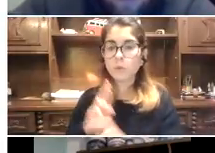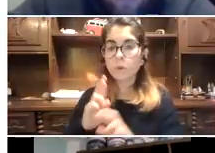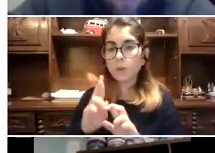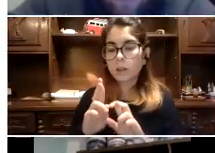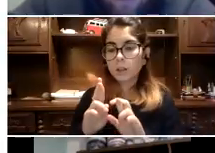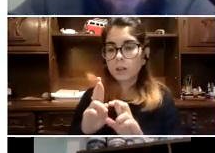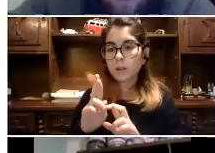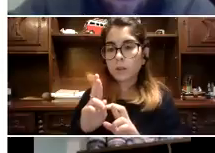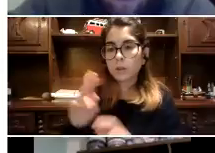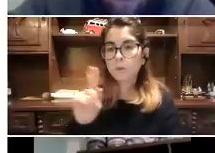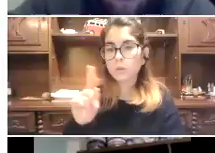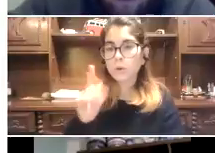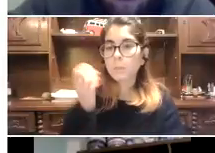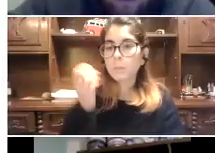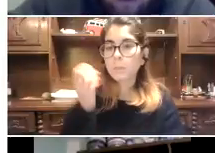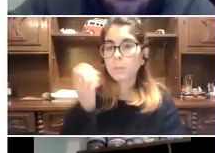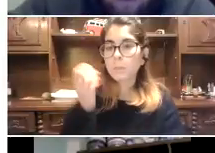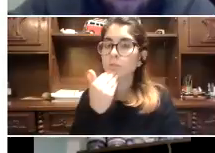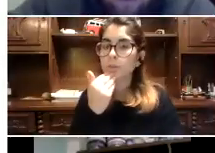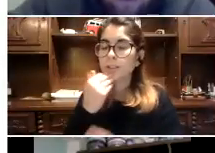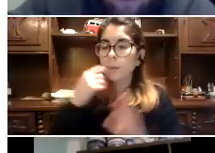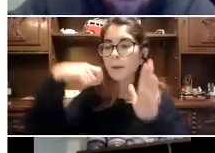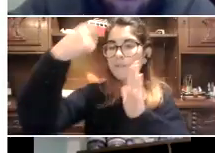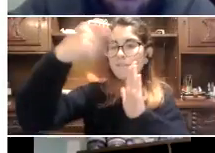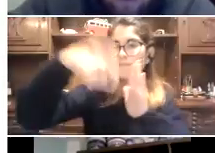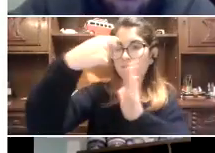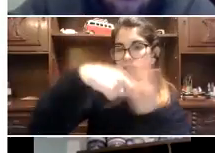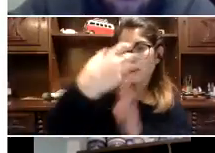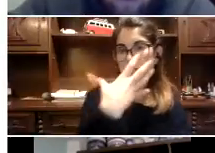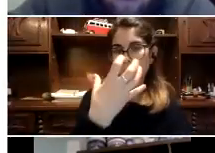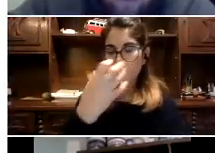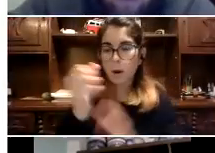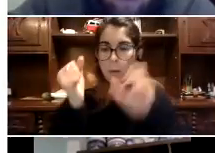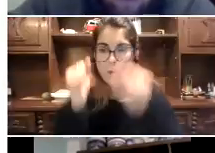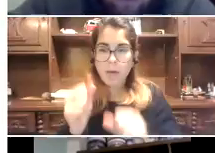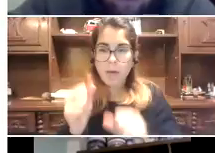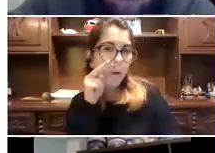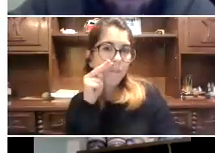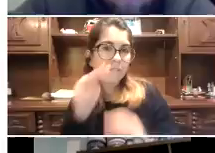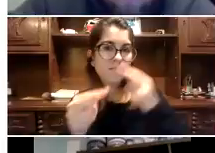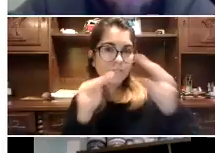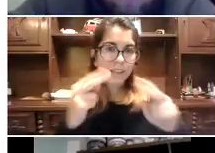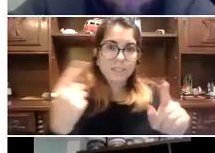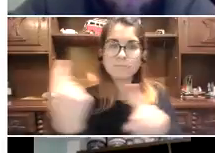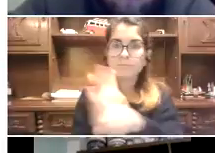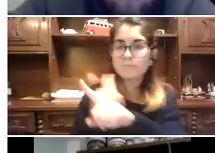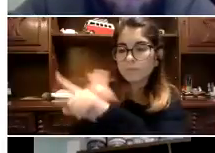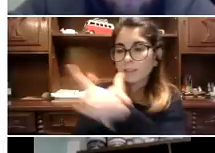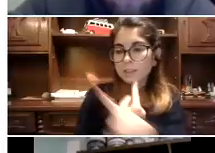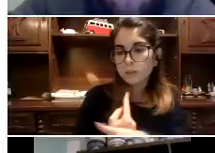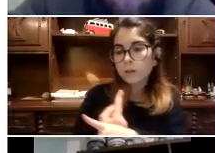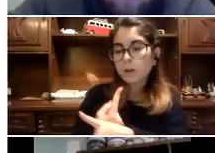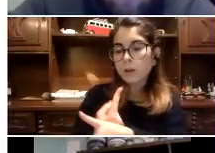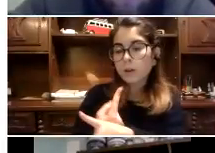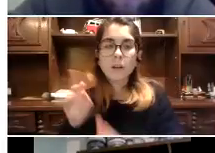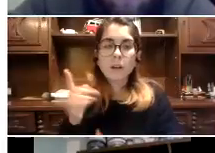no solo audio, sino que ojalá con Un video, video, para que ¿ya? podamos visualizar la interacción, porque me interesa que... Así como